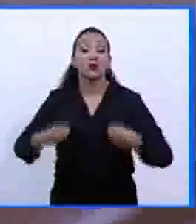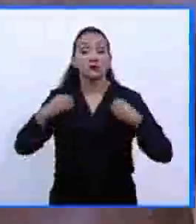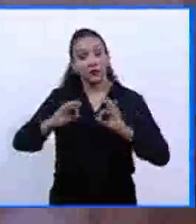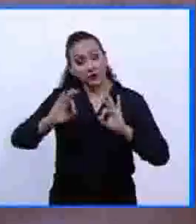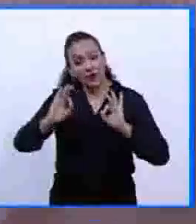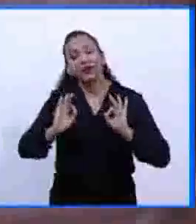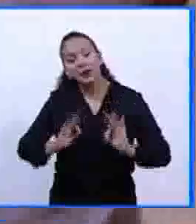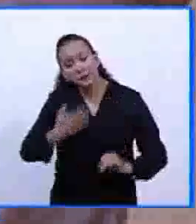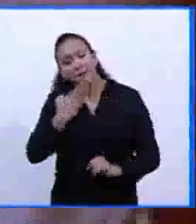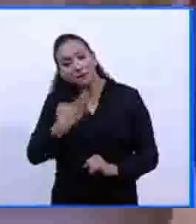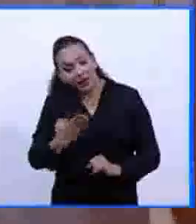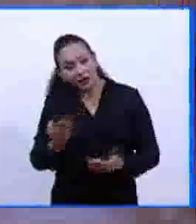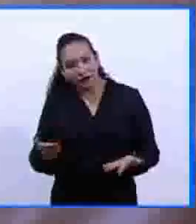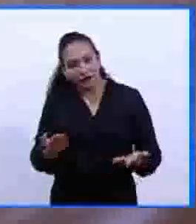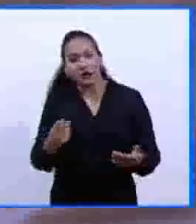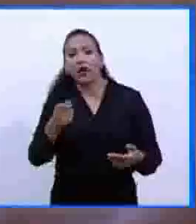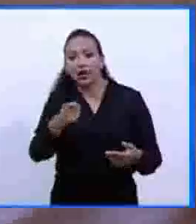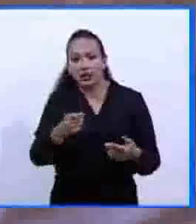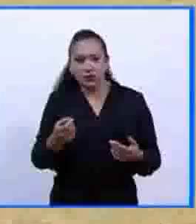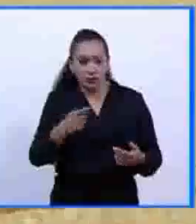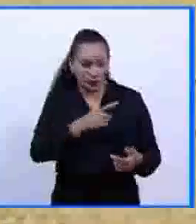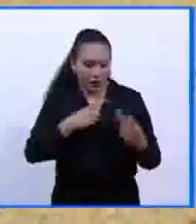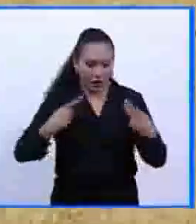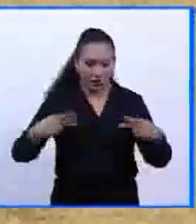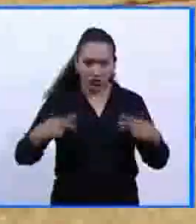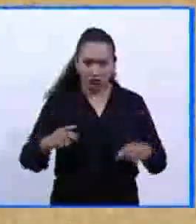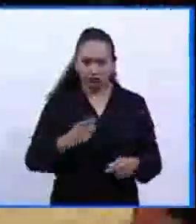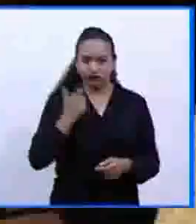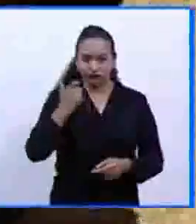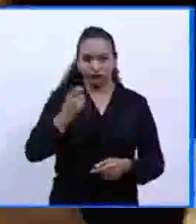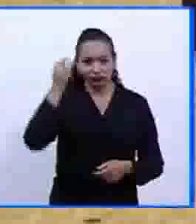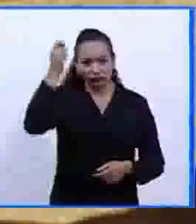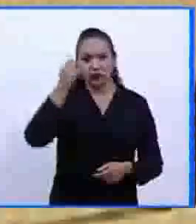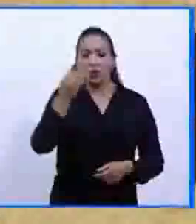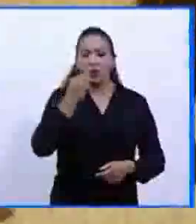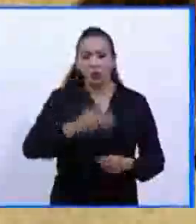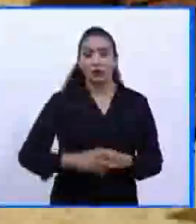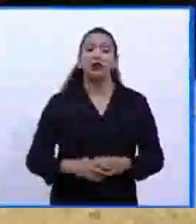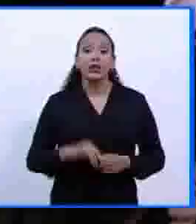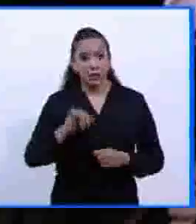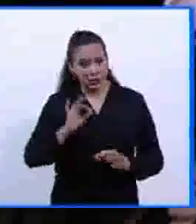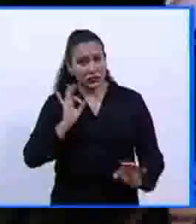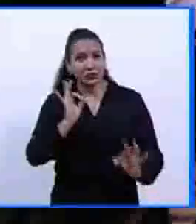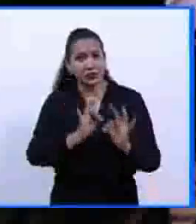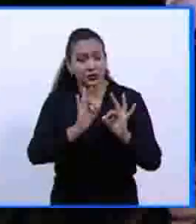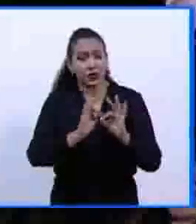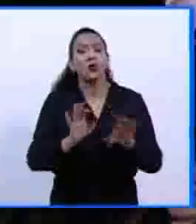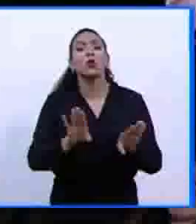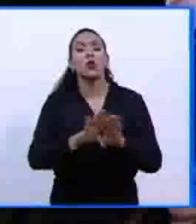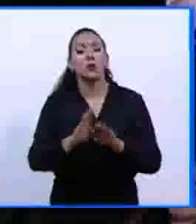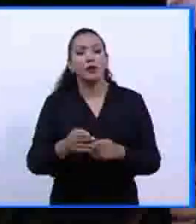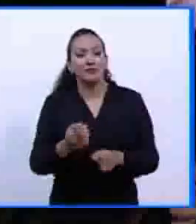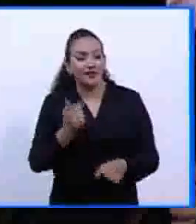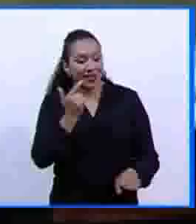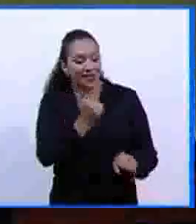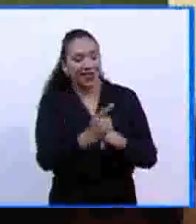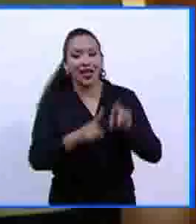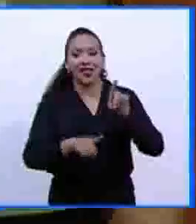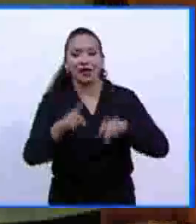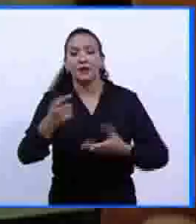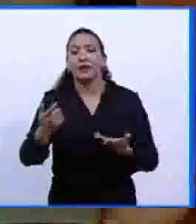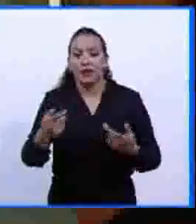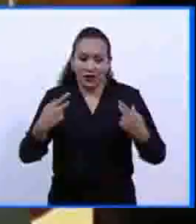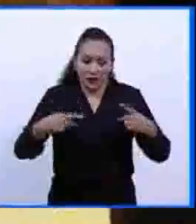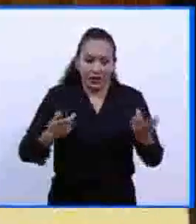de proporcionalidad de los alimentos, el cual se cumple de acuerdo con las necesidades reales del acreedor y